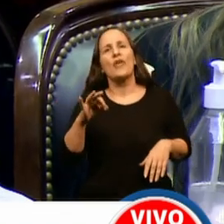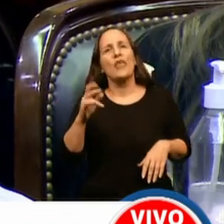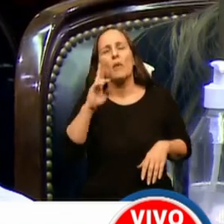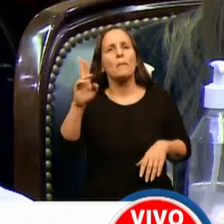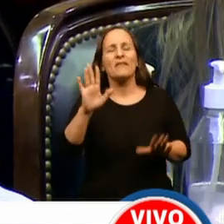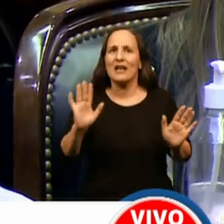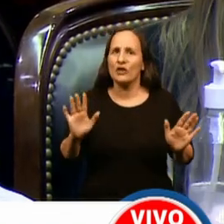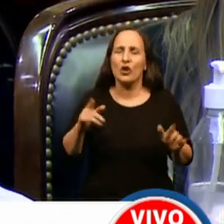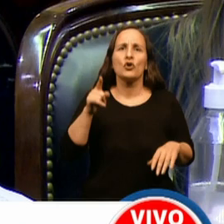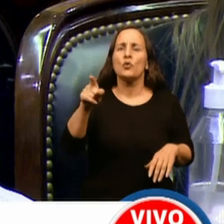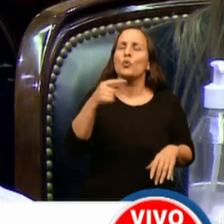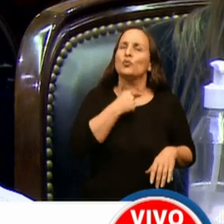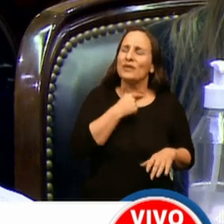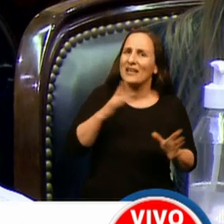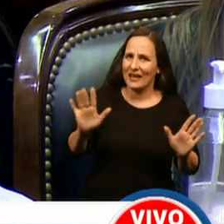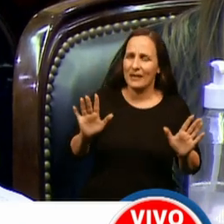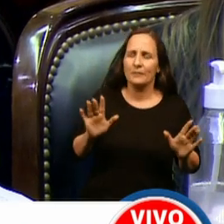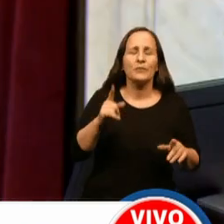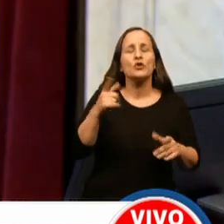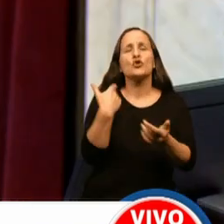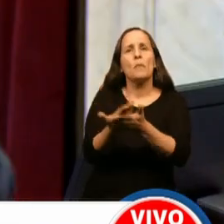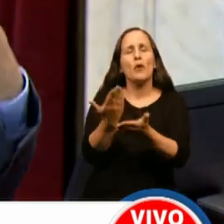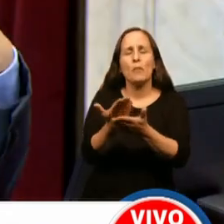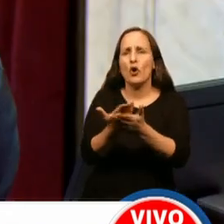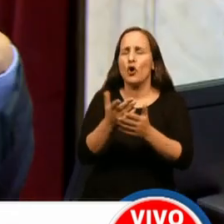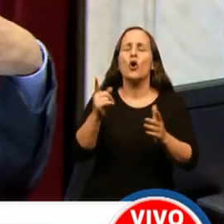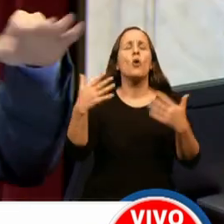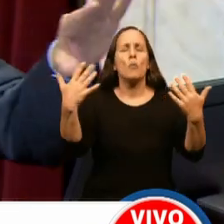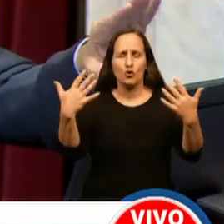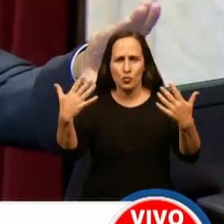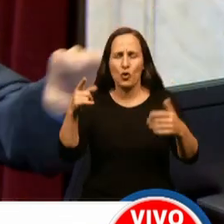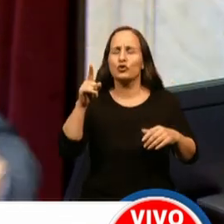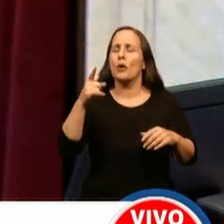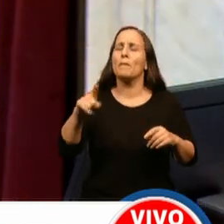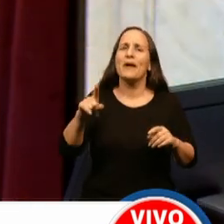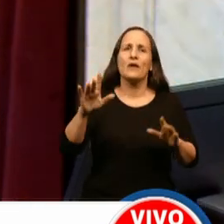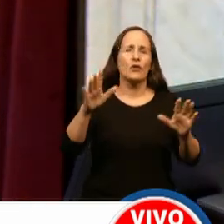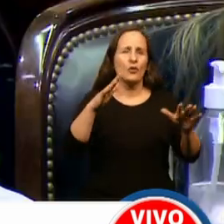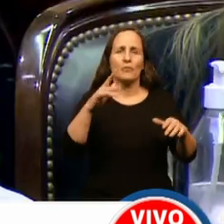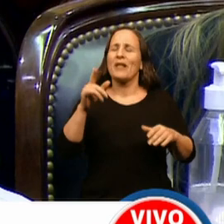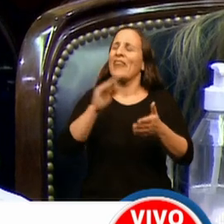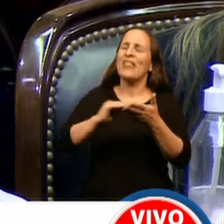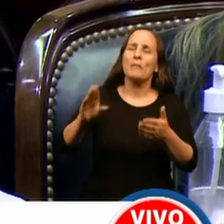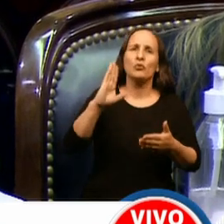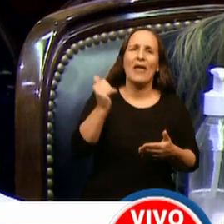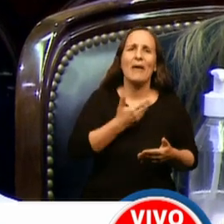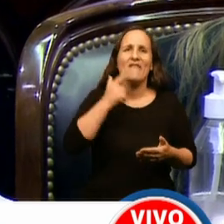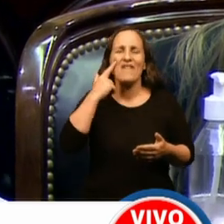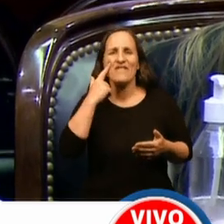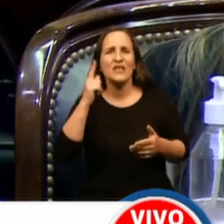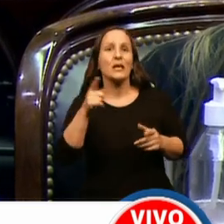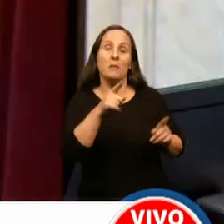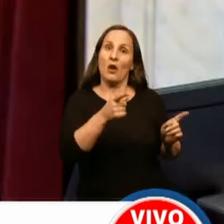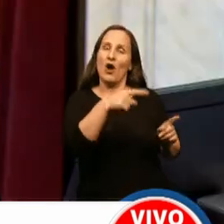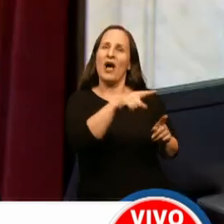privilegio porque era señor presidente es interesante que usted cuando la gente